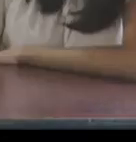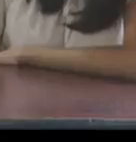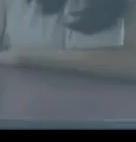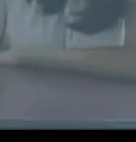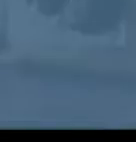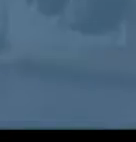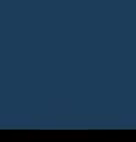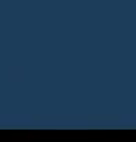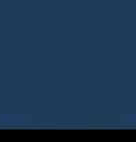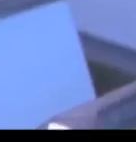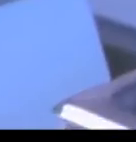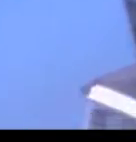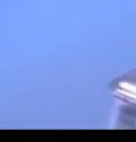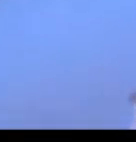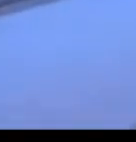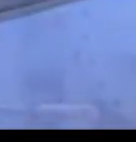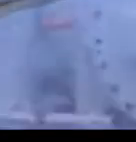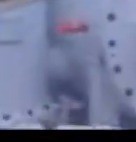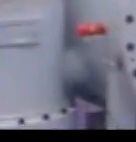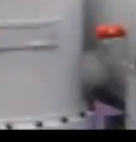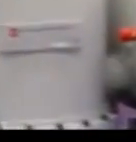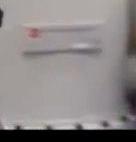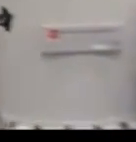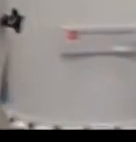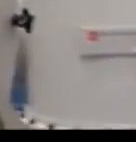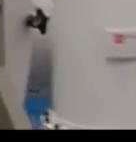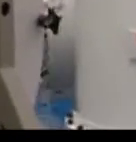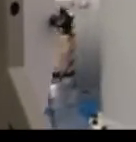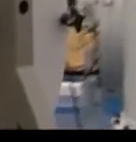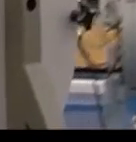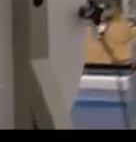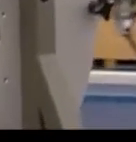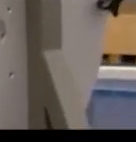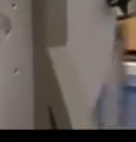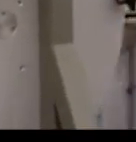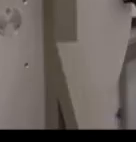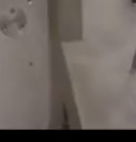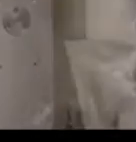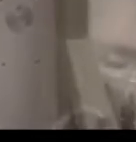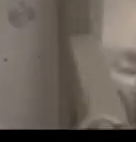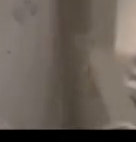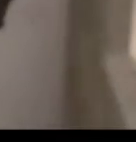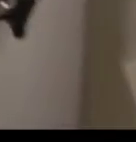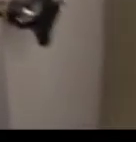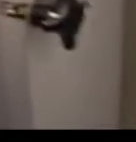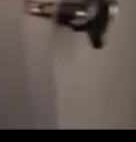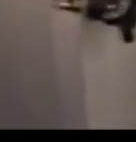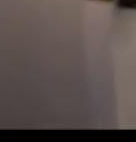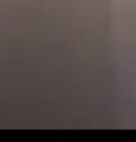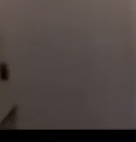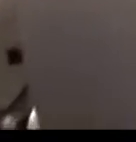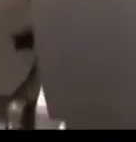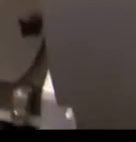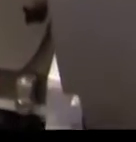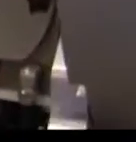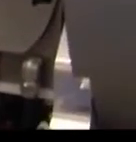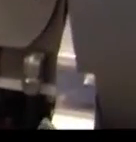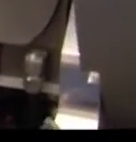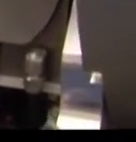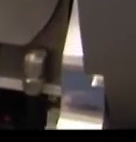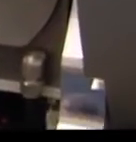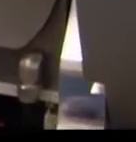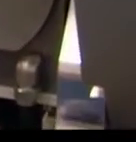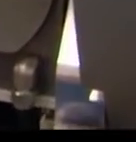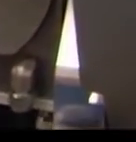aprendizaje. El Noticiero Científico Cultural Iberoamericano nos presenta un acelerador de partículas, una máquina para